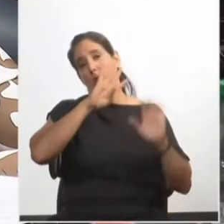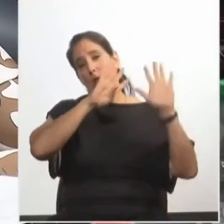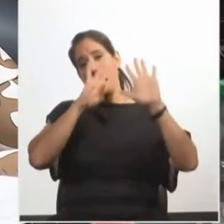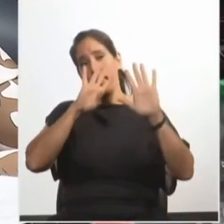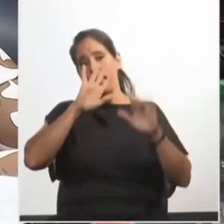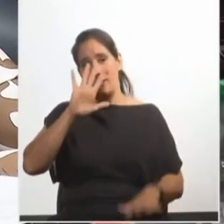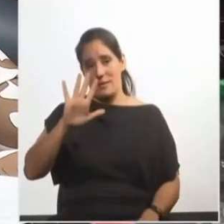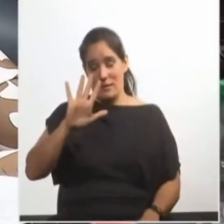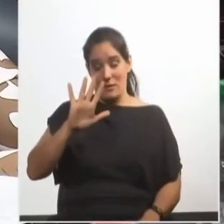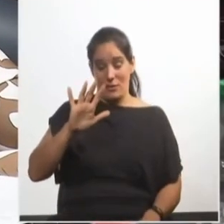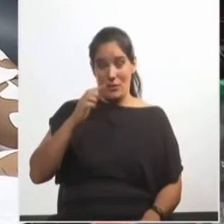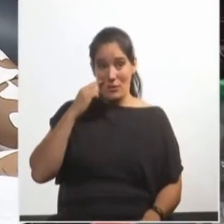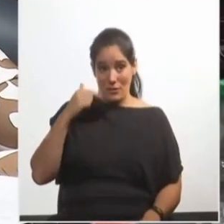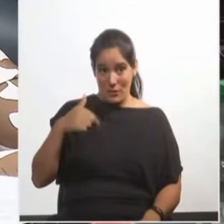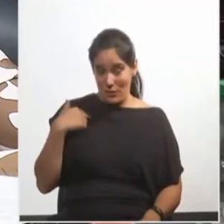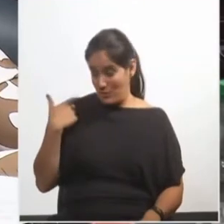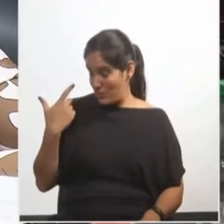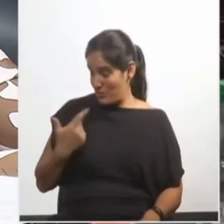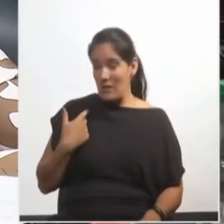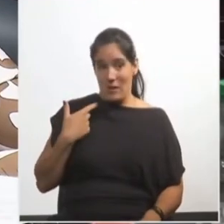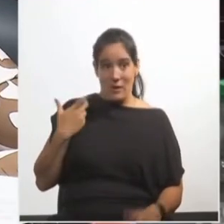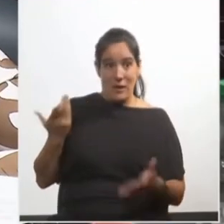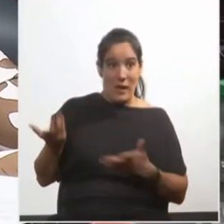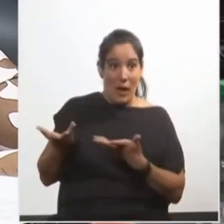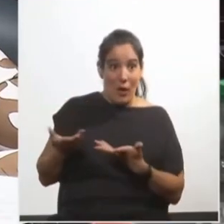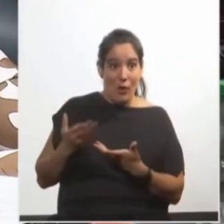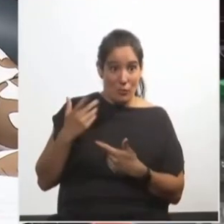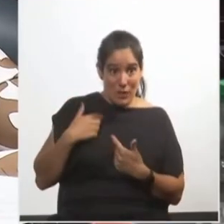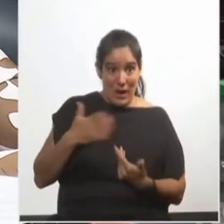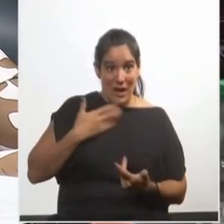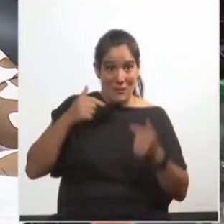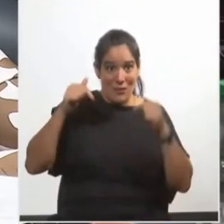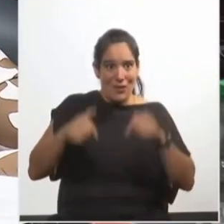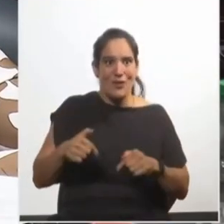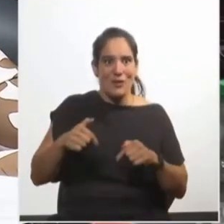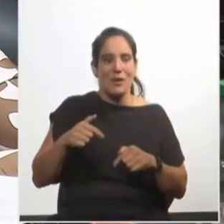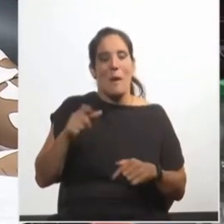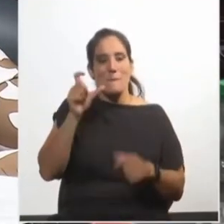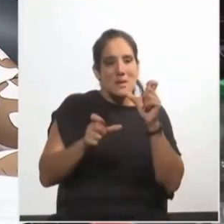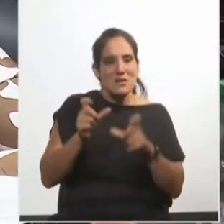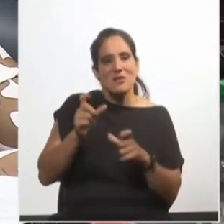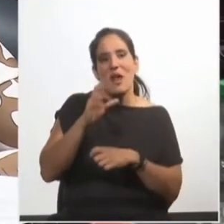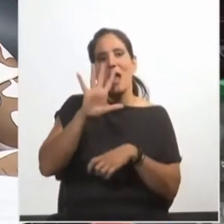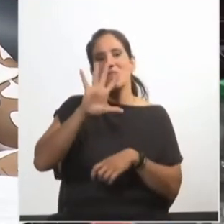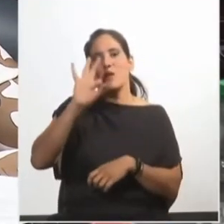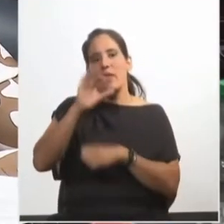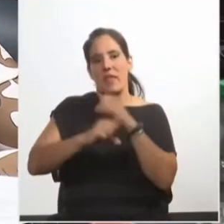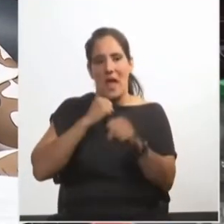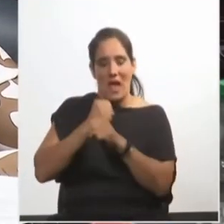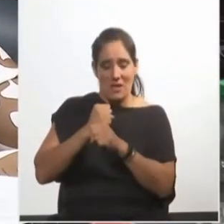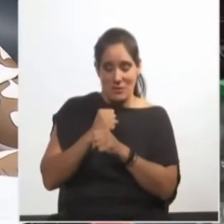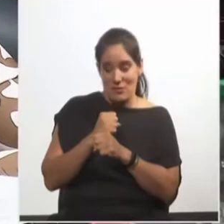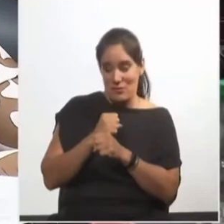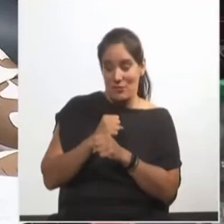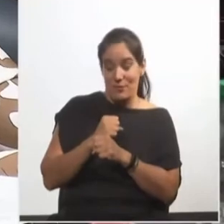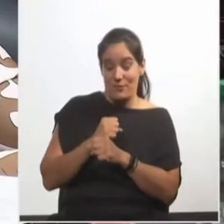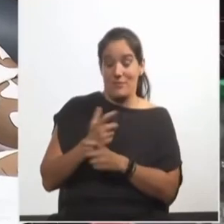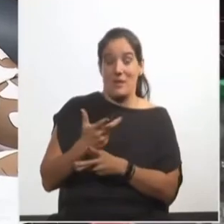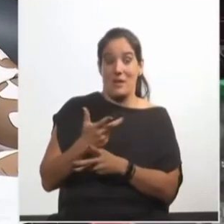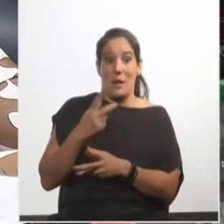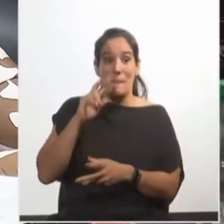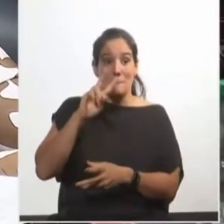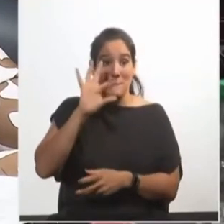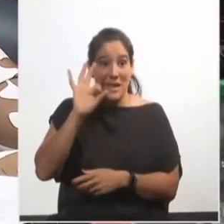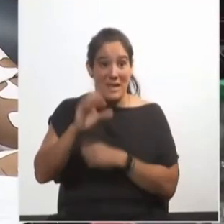al reclamo de los autodenominados cincuentones, una generación de perjudicados por un mal diseño, que